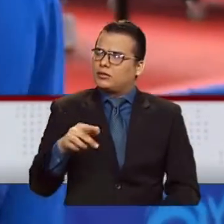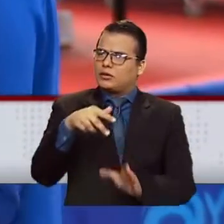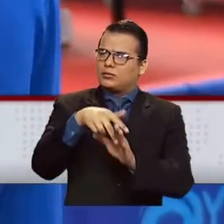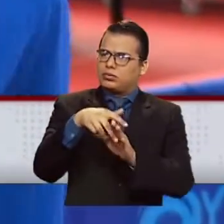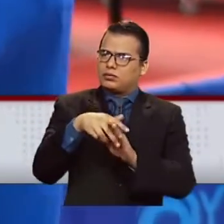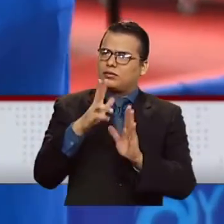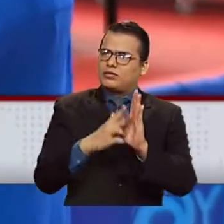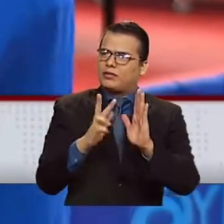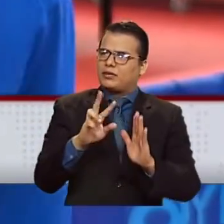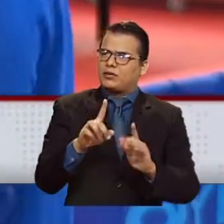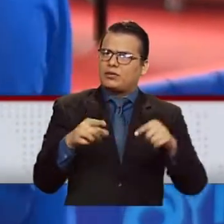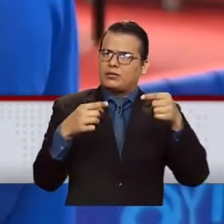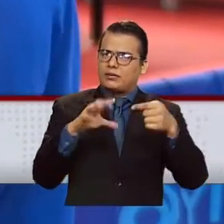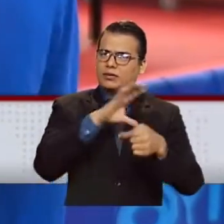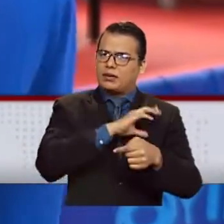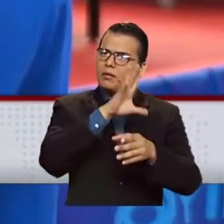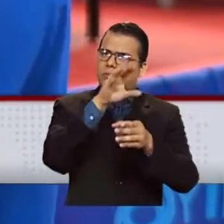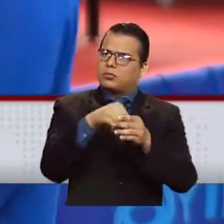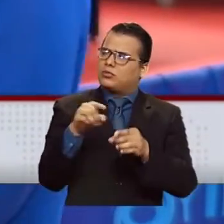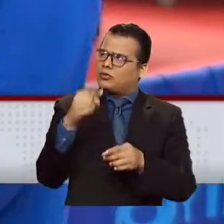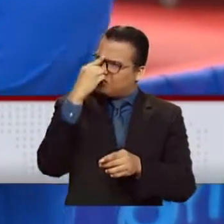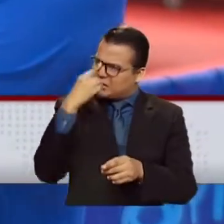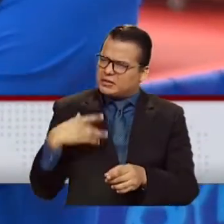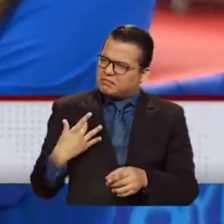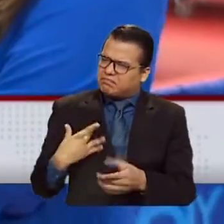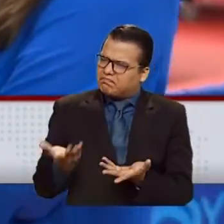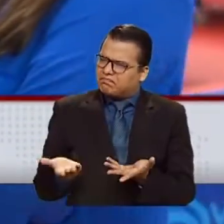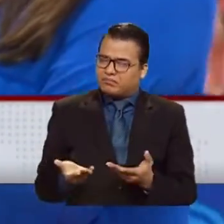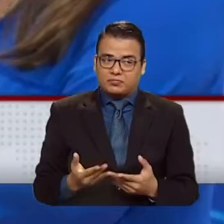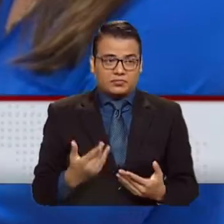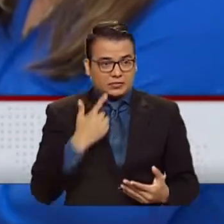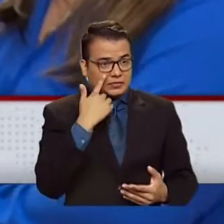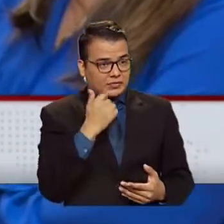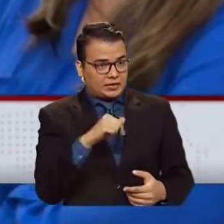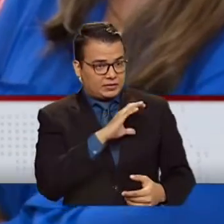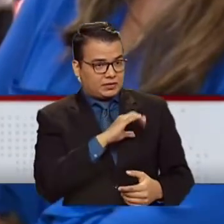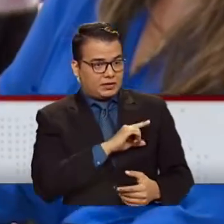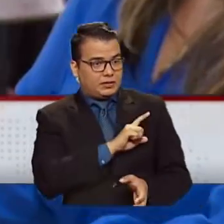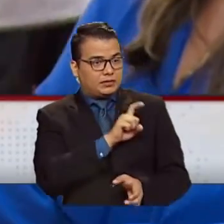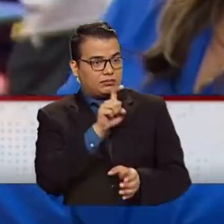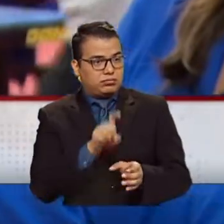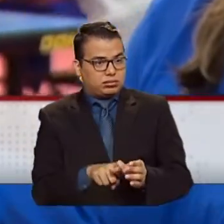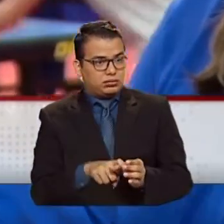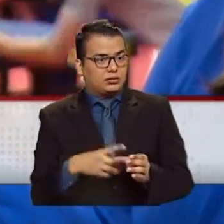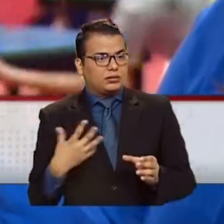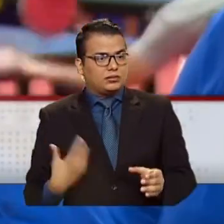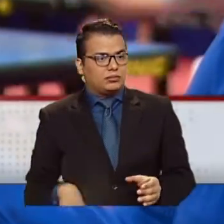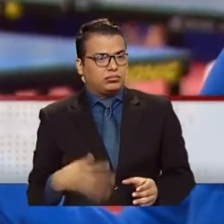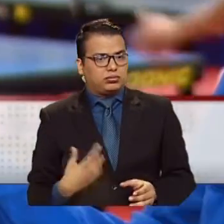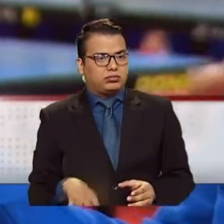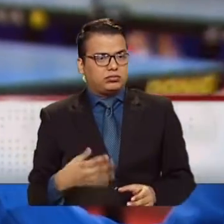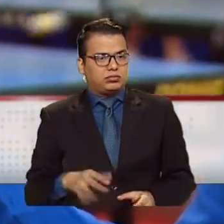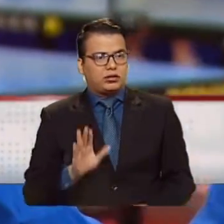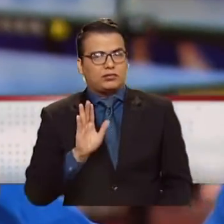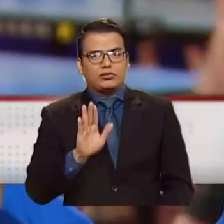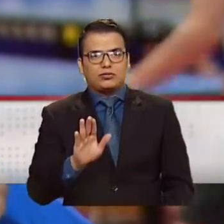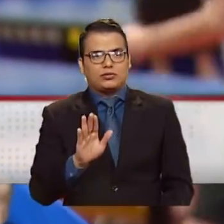en tu ciudad, que ustedes sean locales. Pues es muy chévere saber que Cali va a ser local de